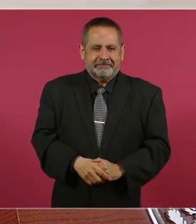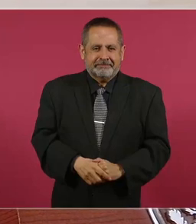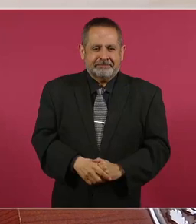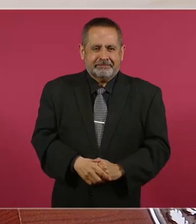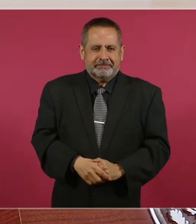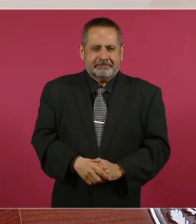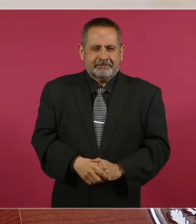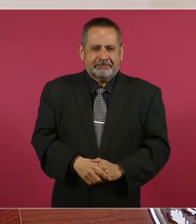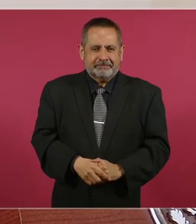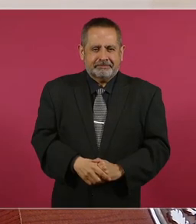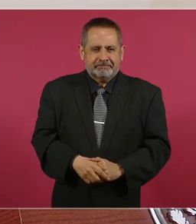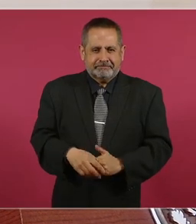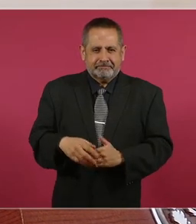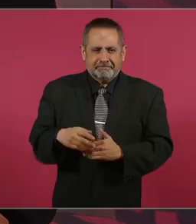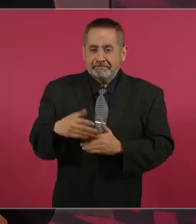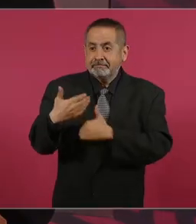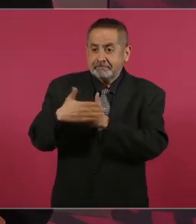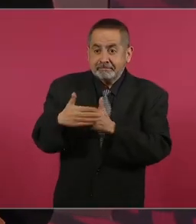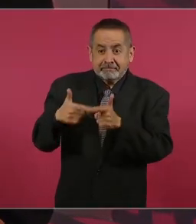¿Va a seguir la transformación?